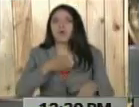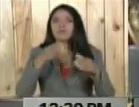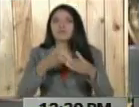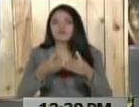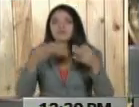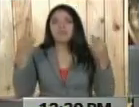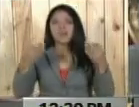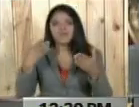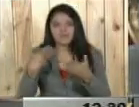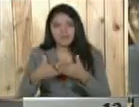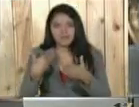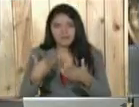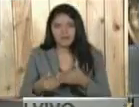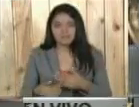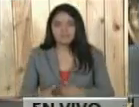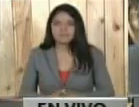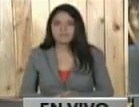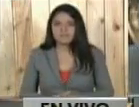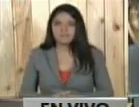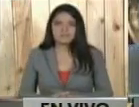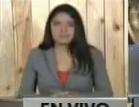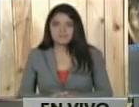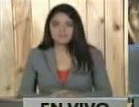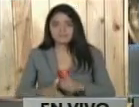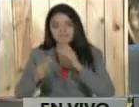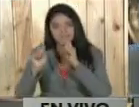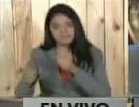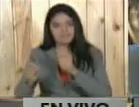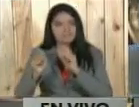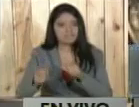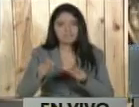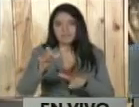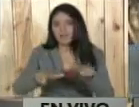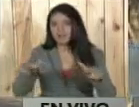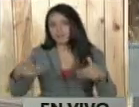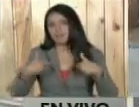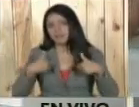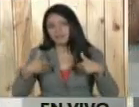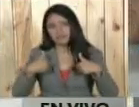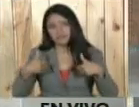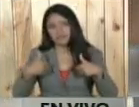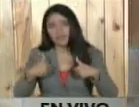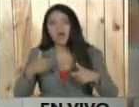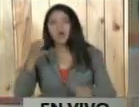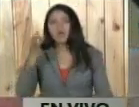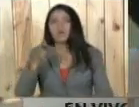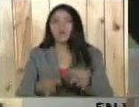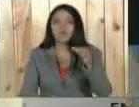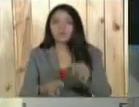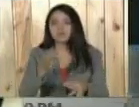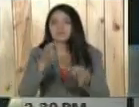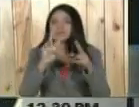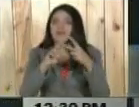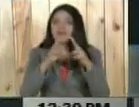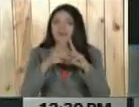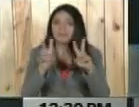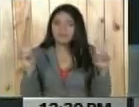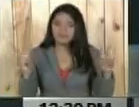Verdad, la reparación y el reconocimiento de las víctimas, la justicia y la paz.